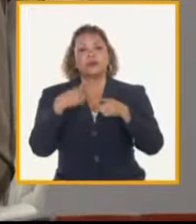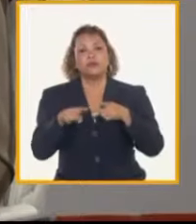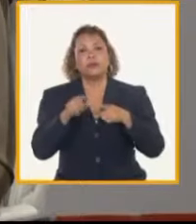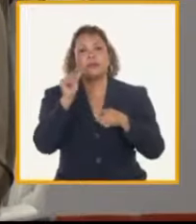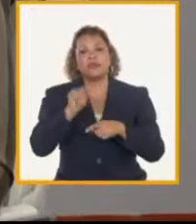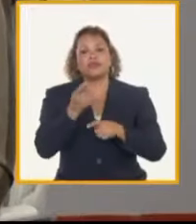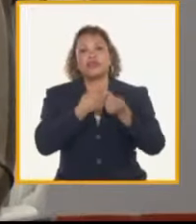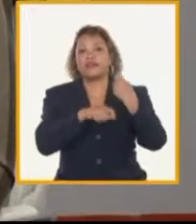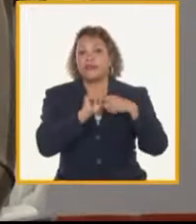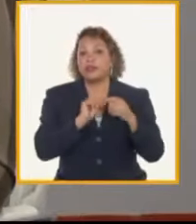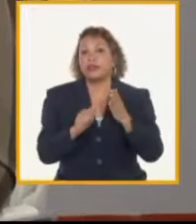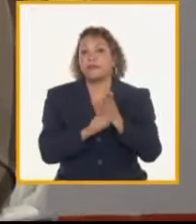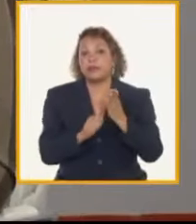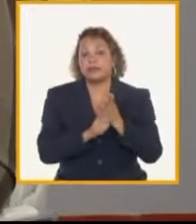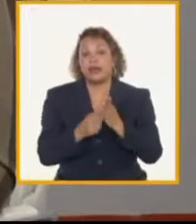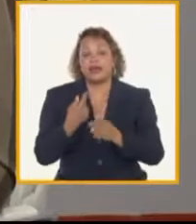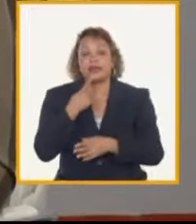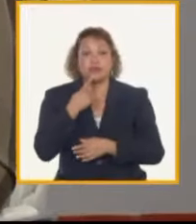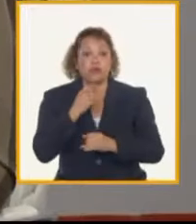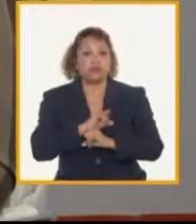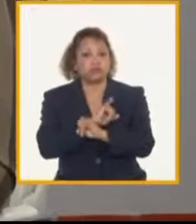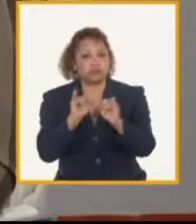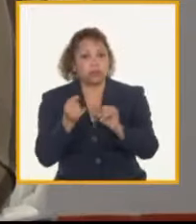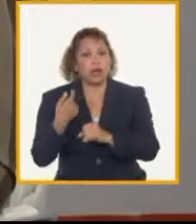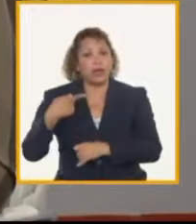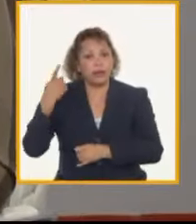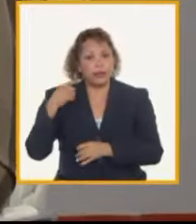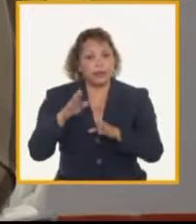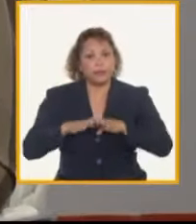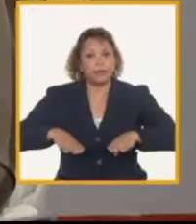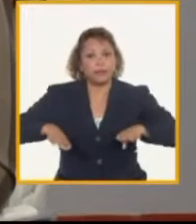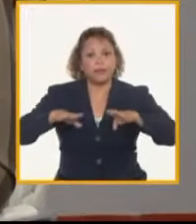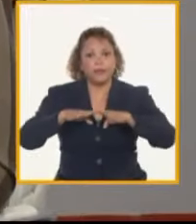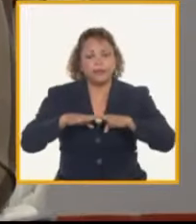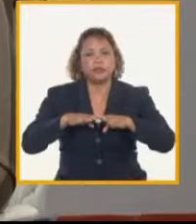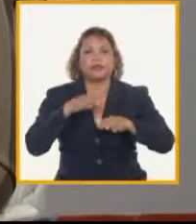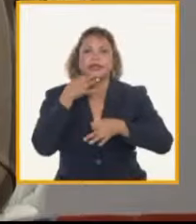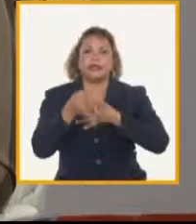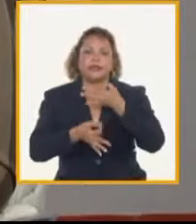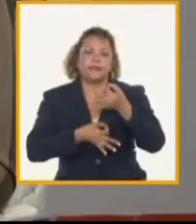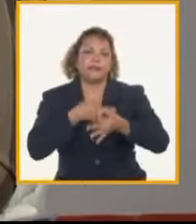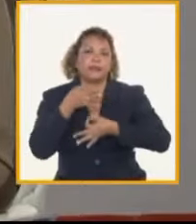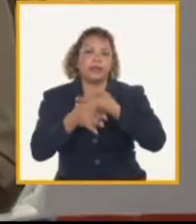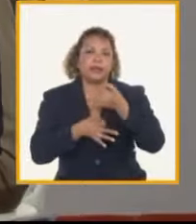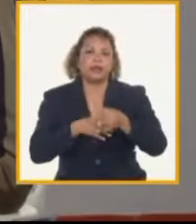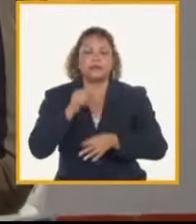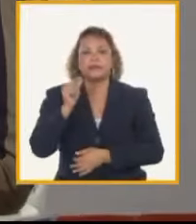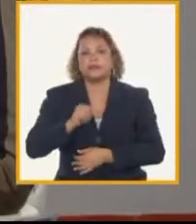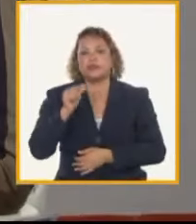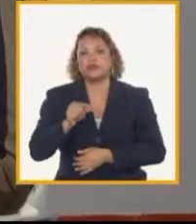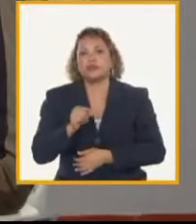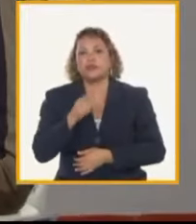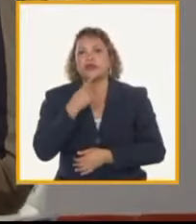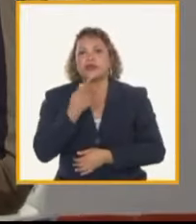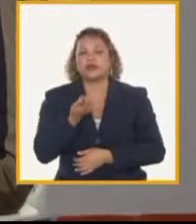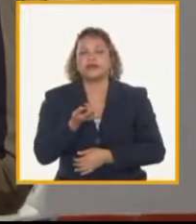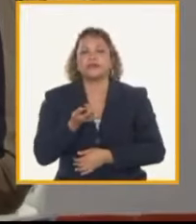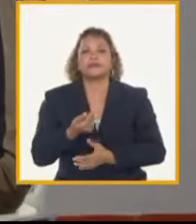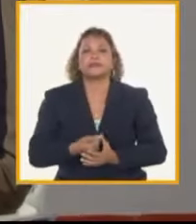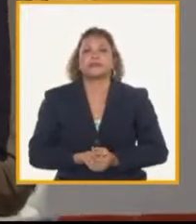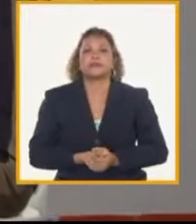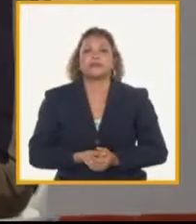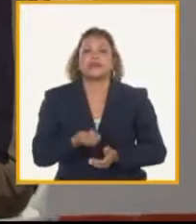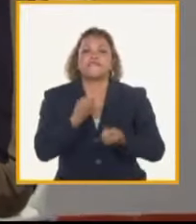que se había reducido de alguna manera la presencia de estos elementos en redes